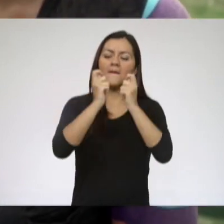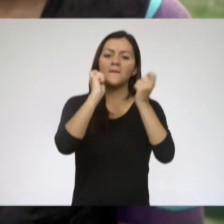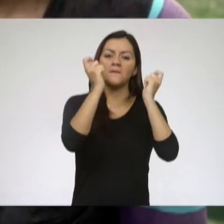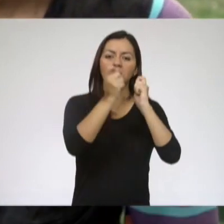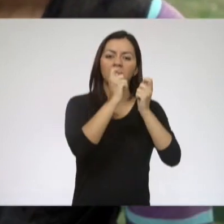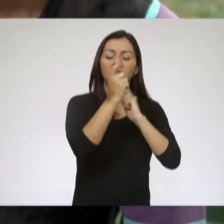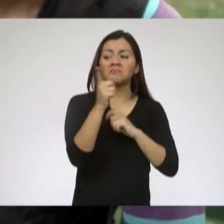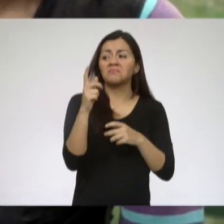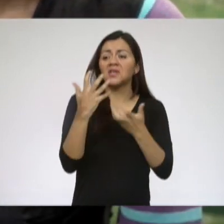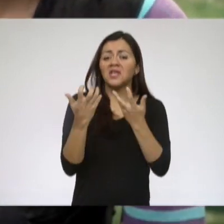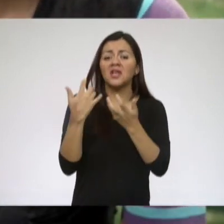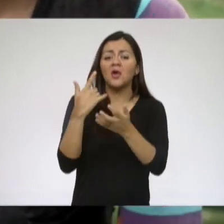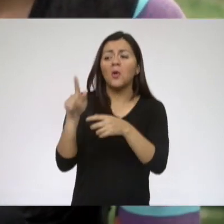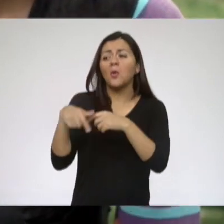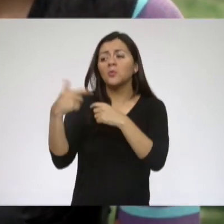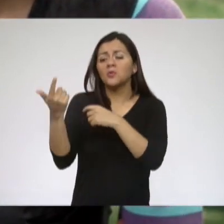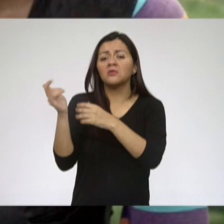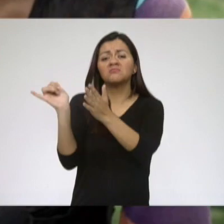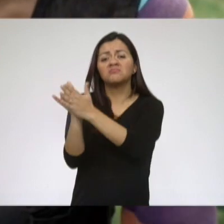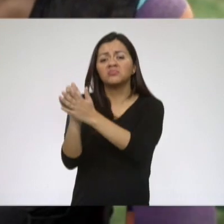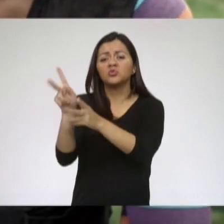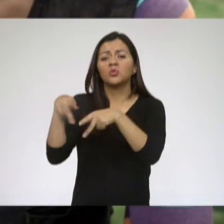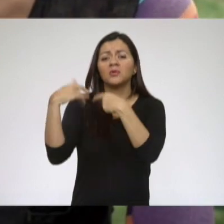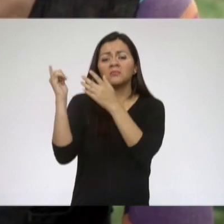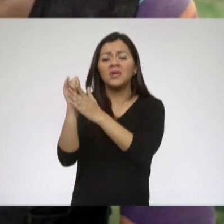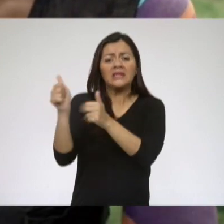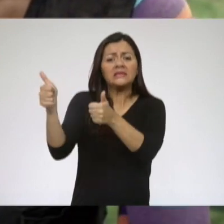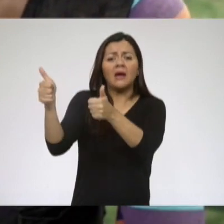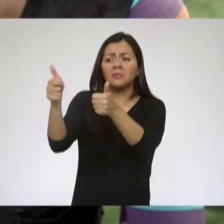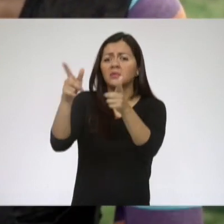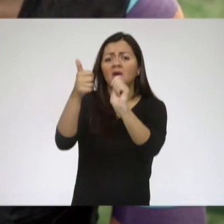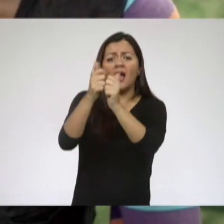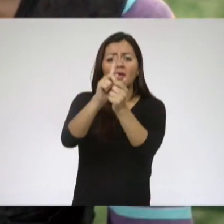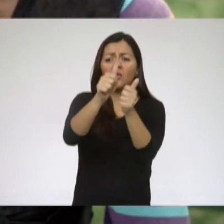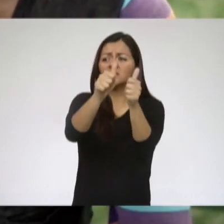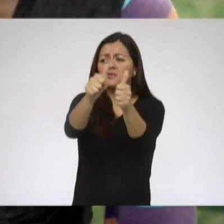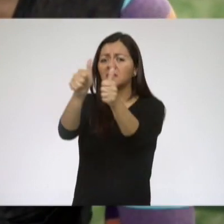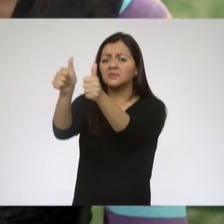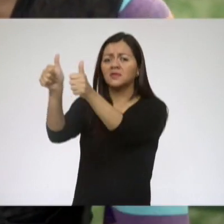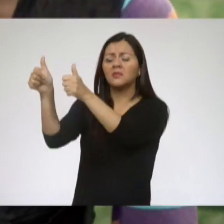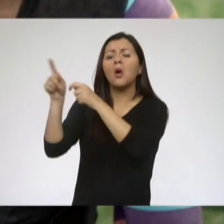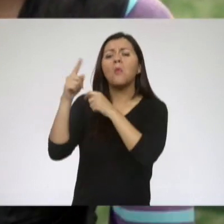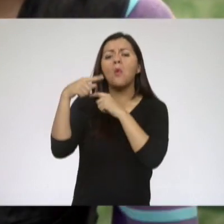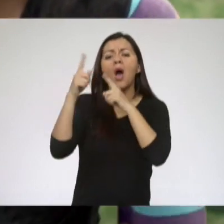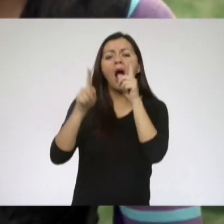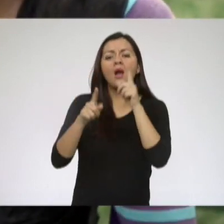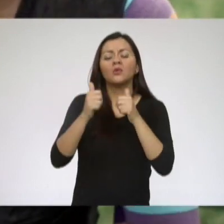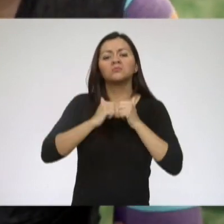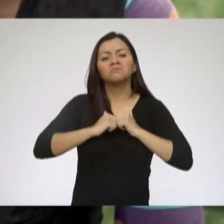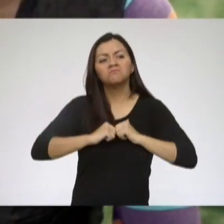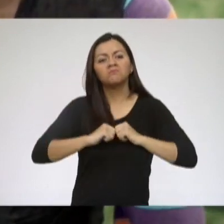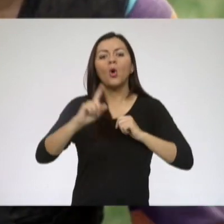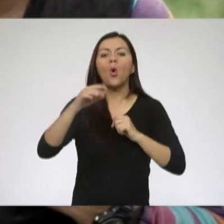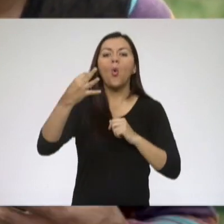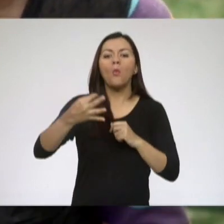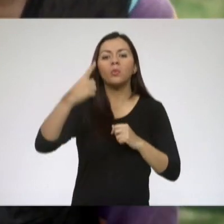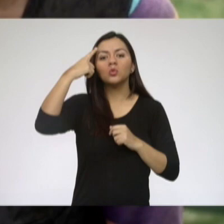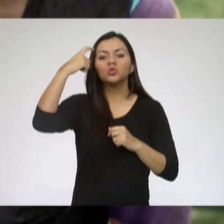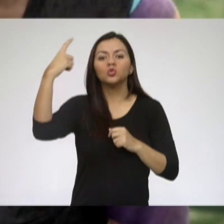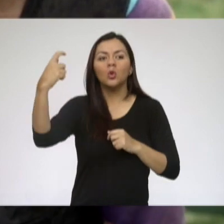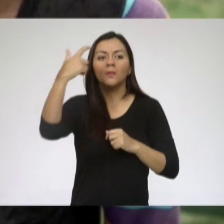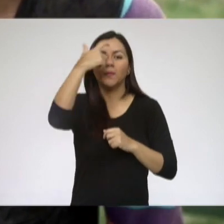quedarse ahí, y también están bien, ¿no? Un poco así como tristes porque pues no puedes cumplir tu sueño como